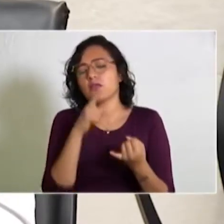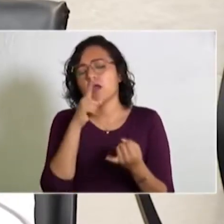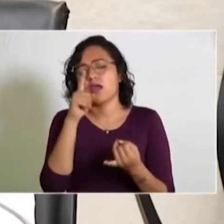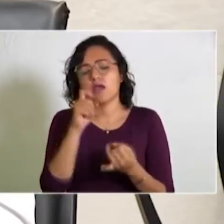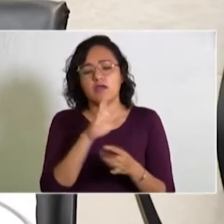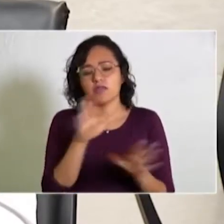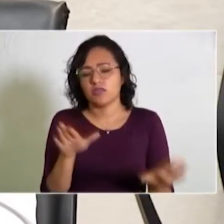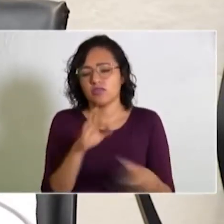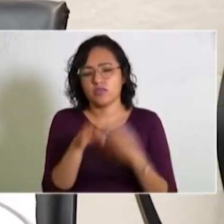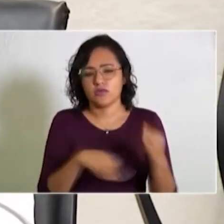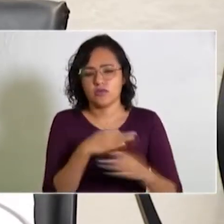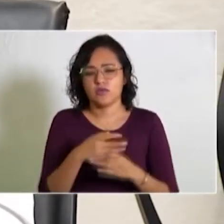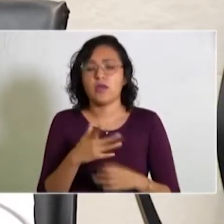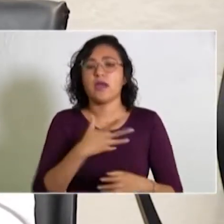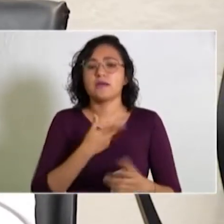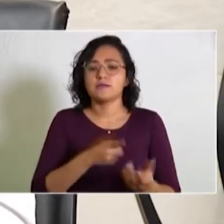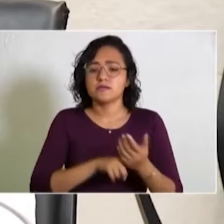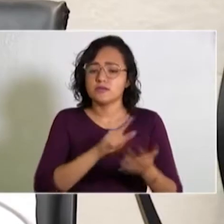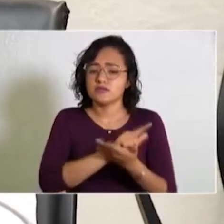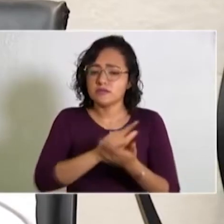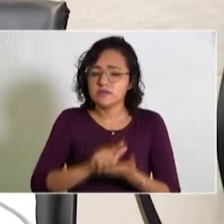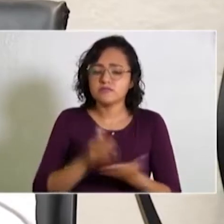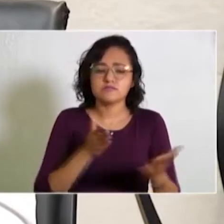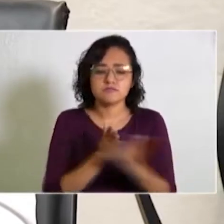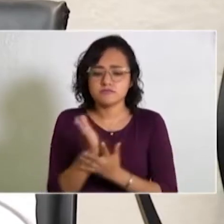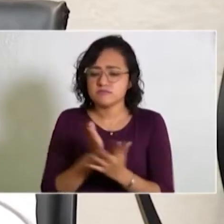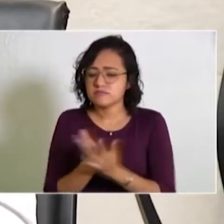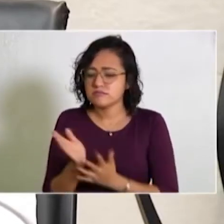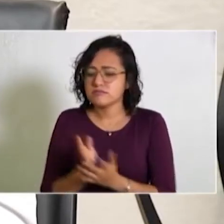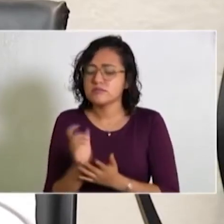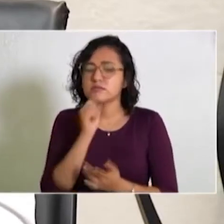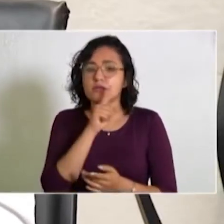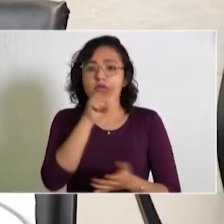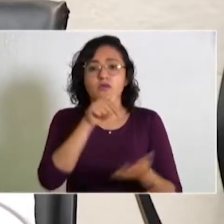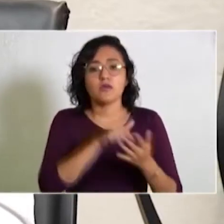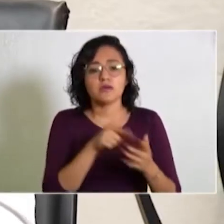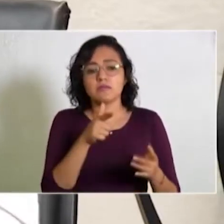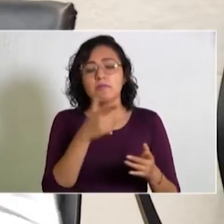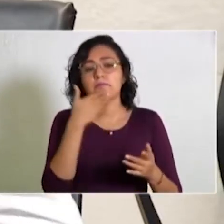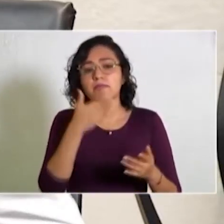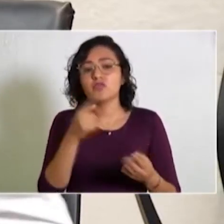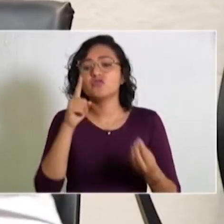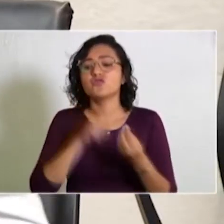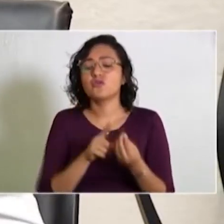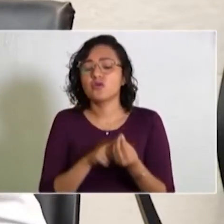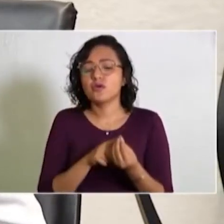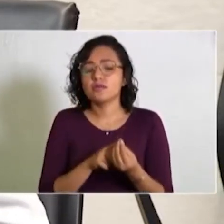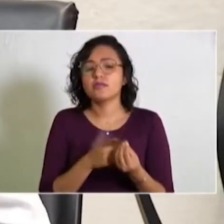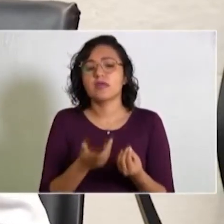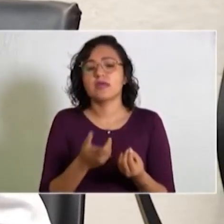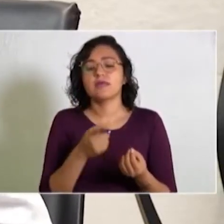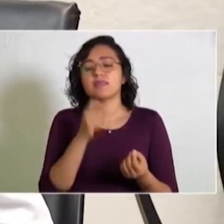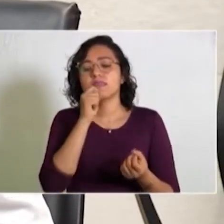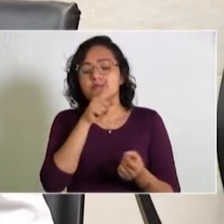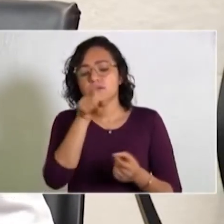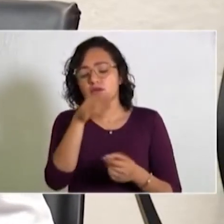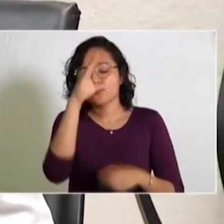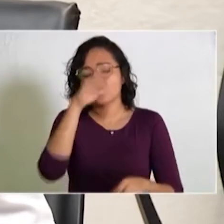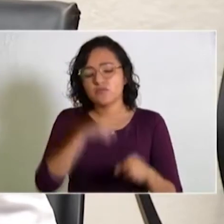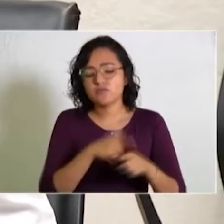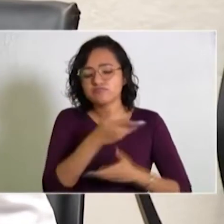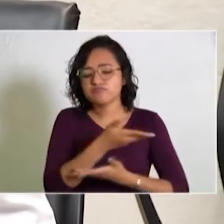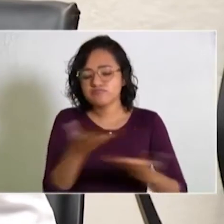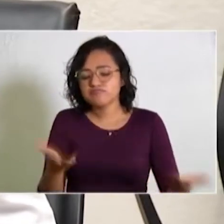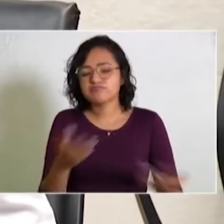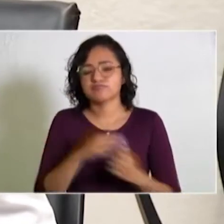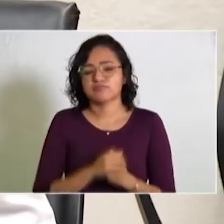asequibilidad, habitabilidad, accesibilidad, ubicación y adecuación cultural. Estas